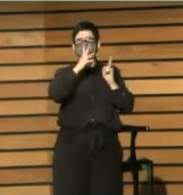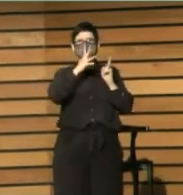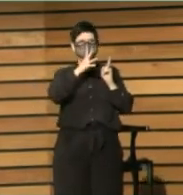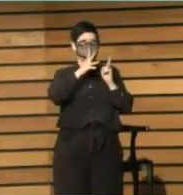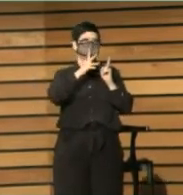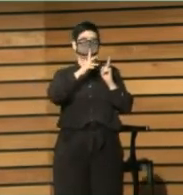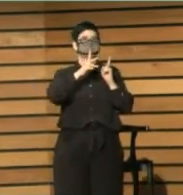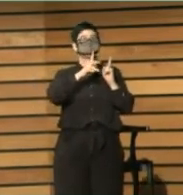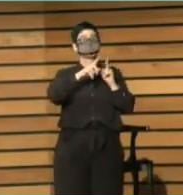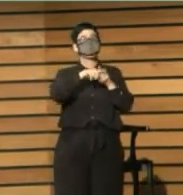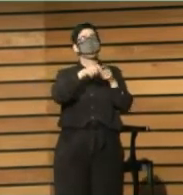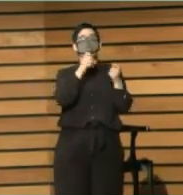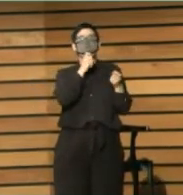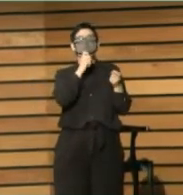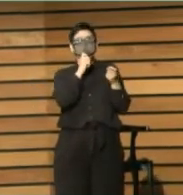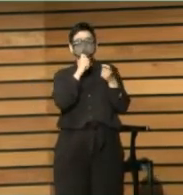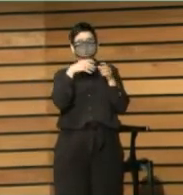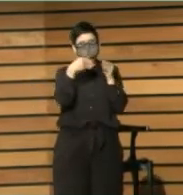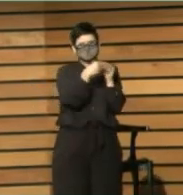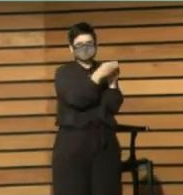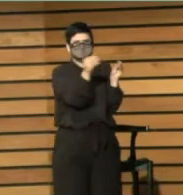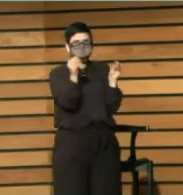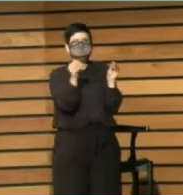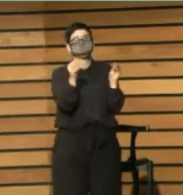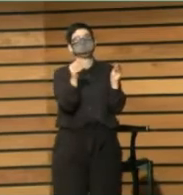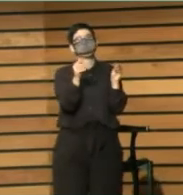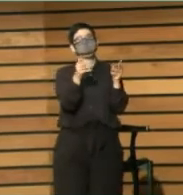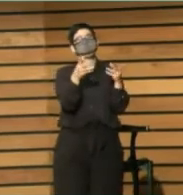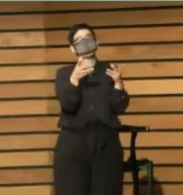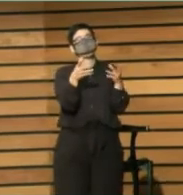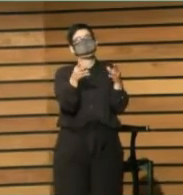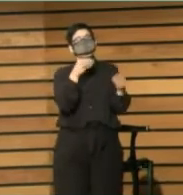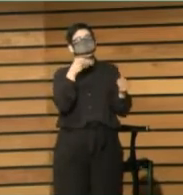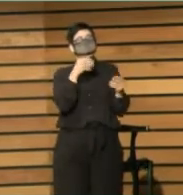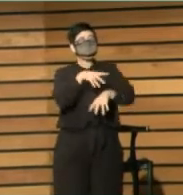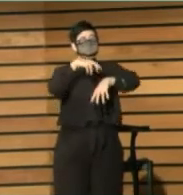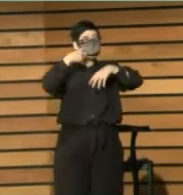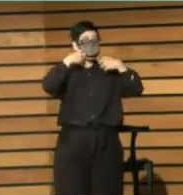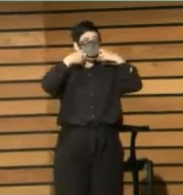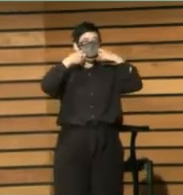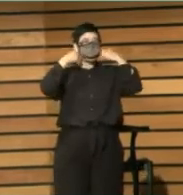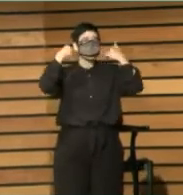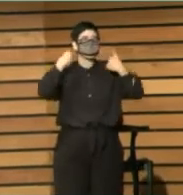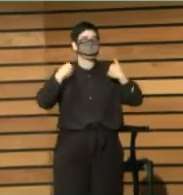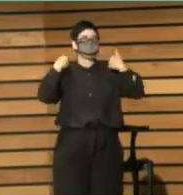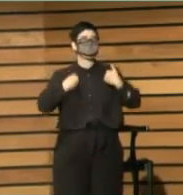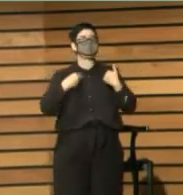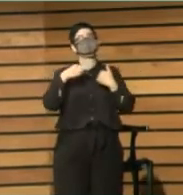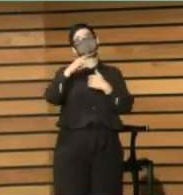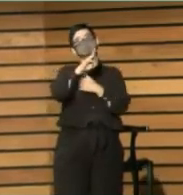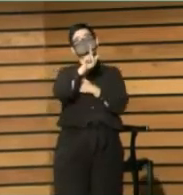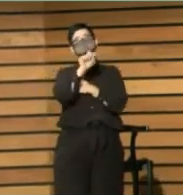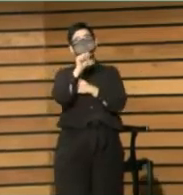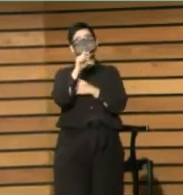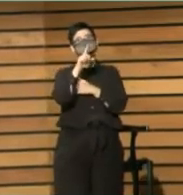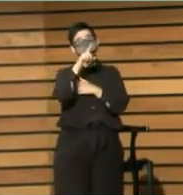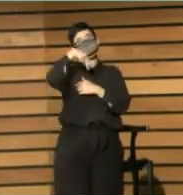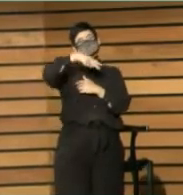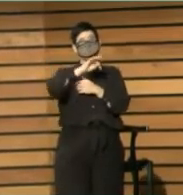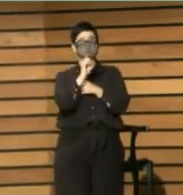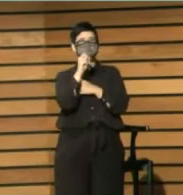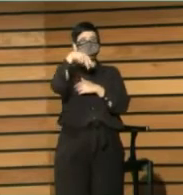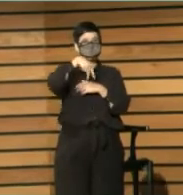con trozos de la piel, por así decirlo, del plantón. las cortas, del tamaño que